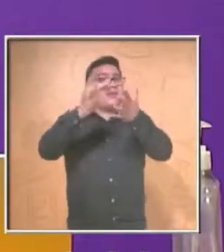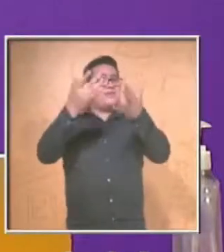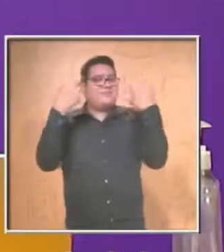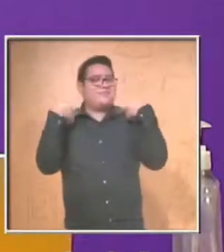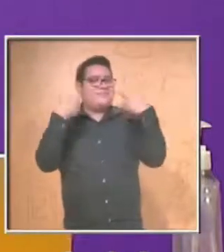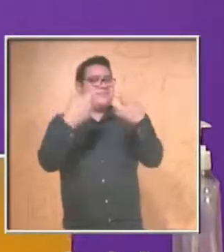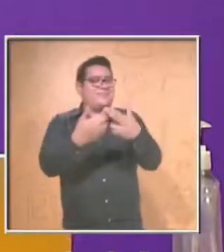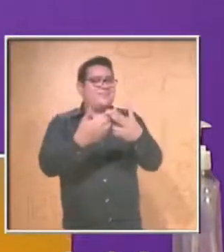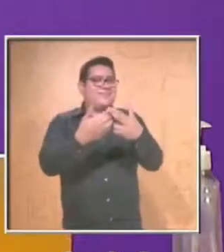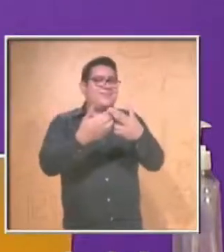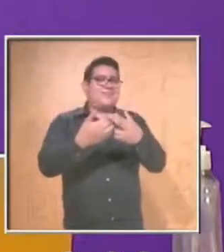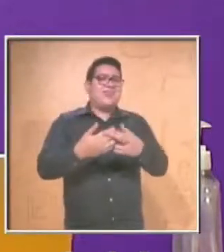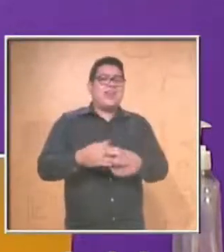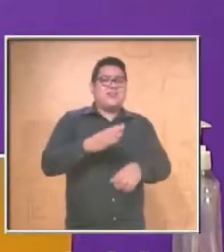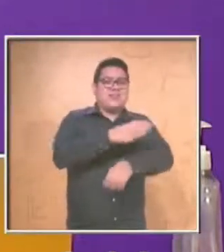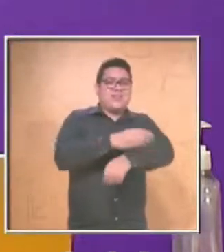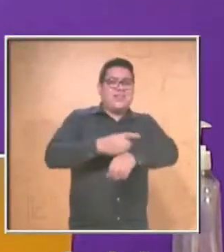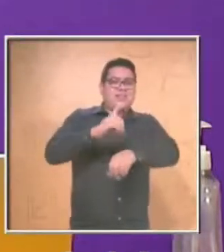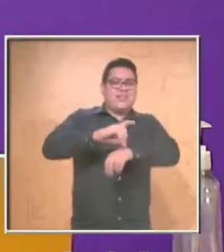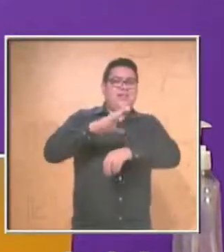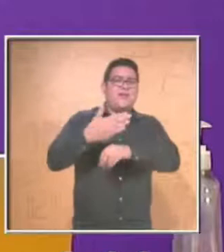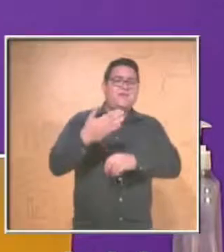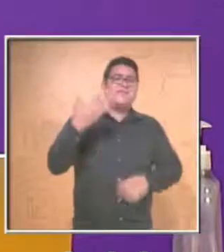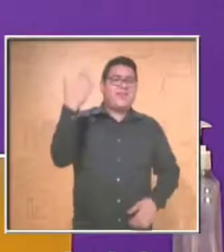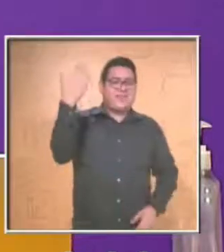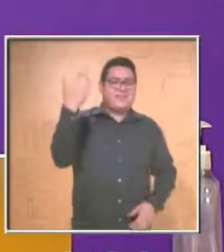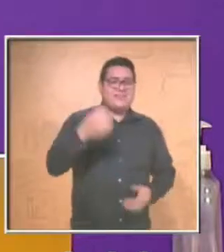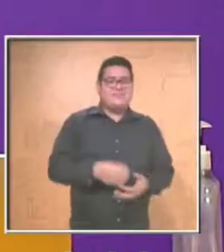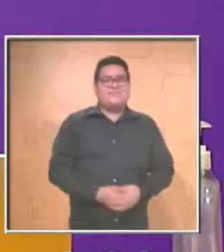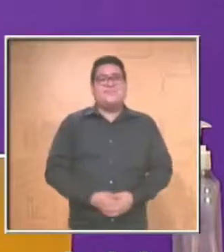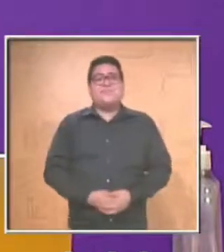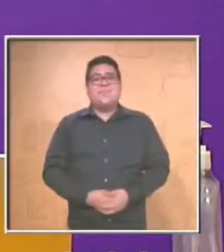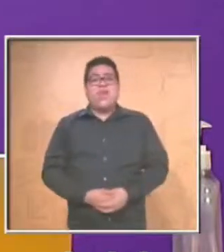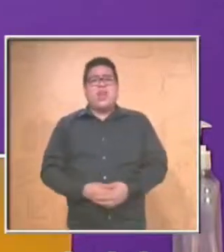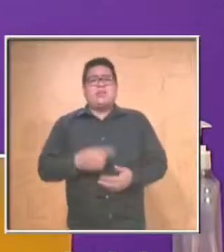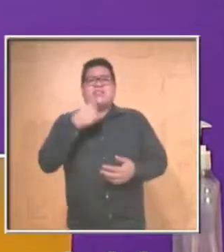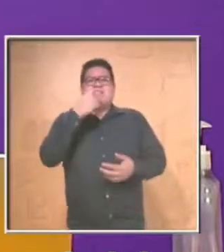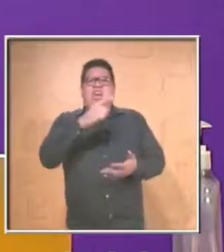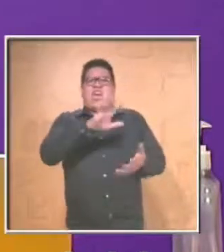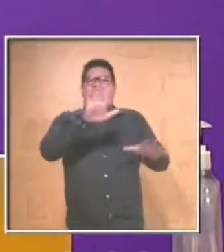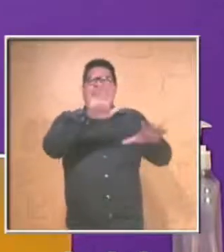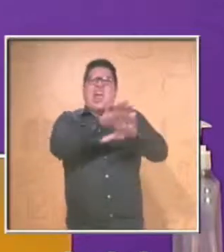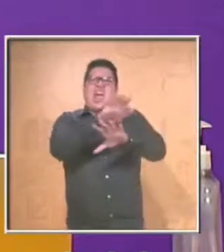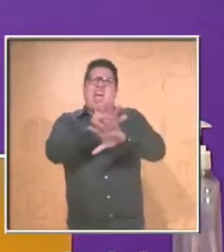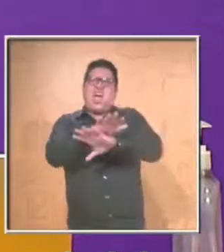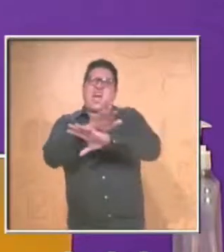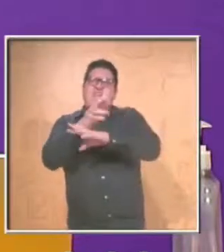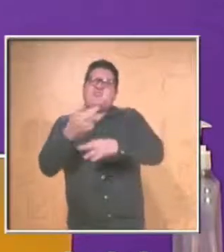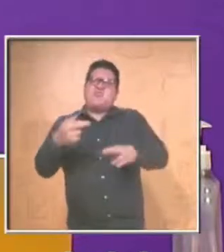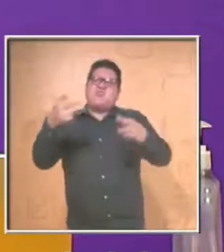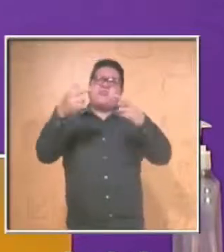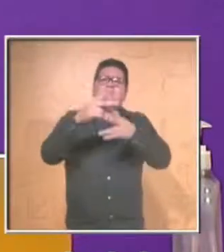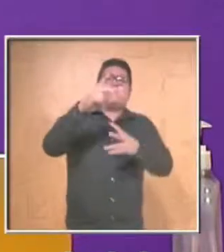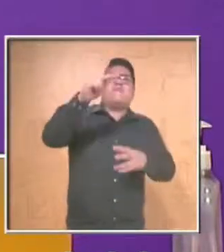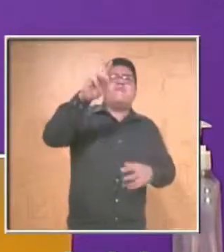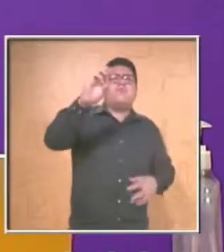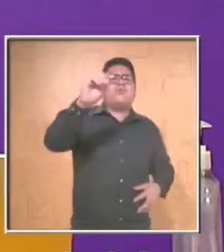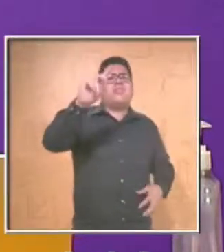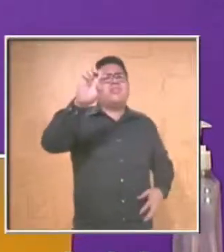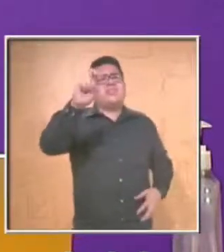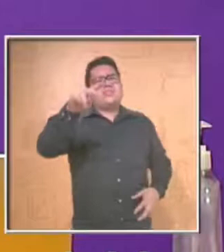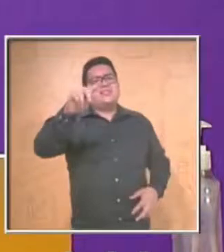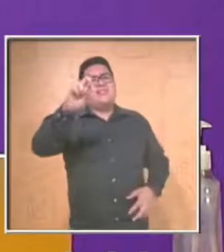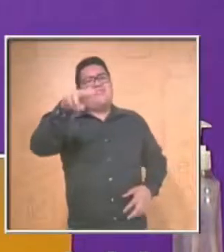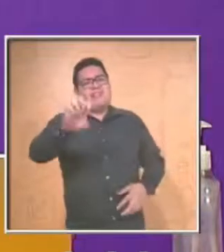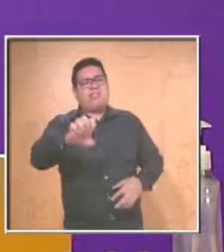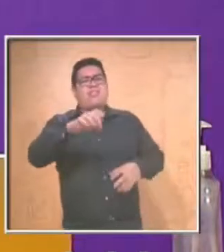qué amable que nos acompañe el día de hoy. Les estaba comentando que la reforma protestante se da precisamente por ese cambio de las